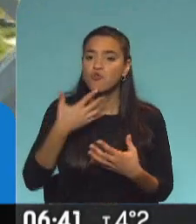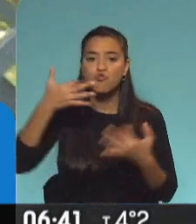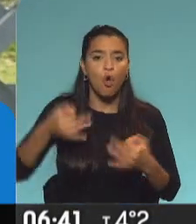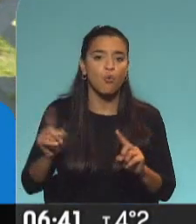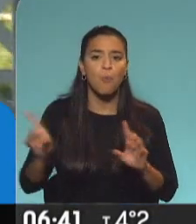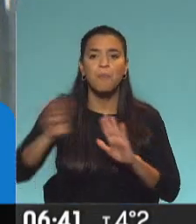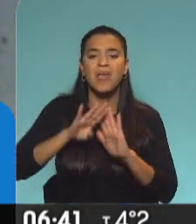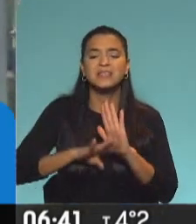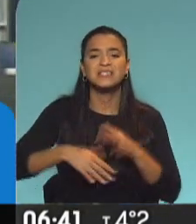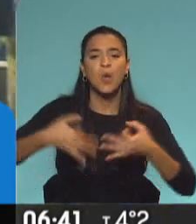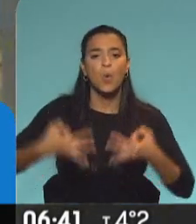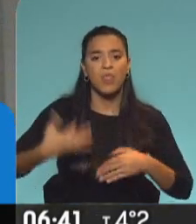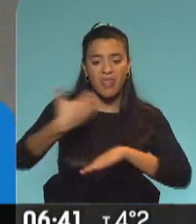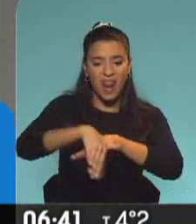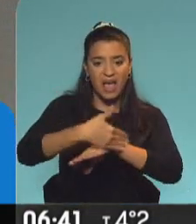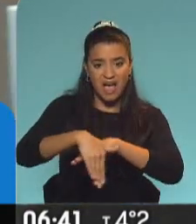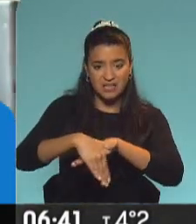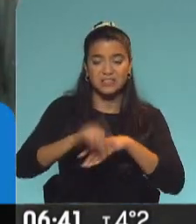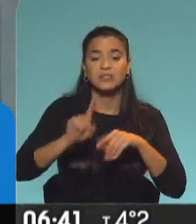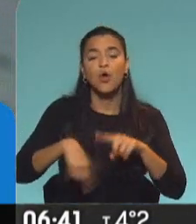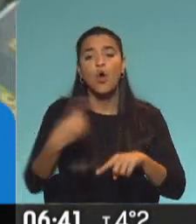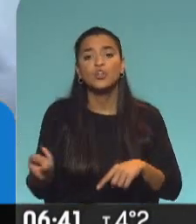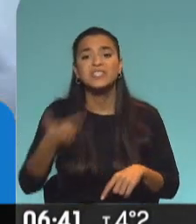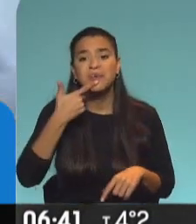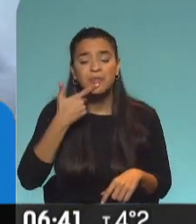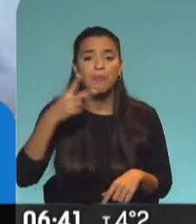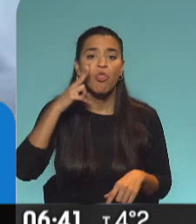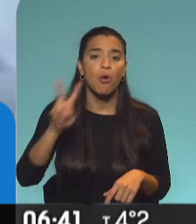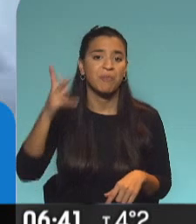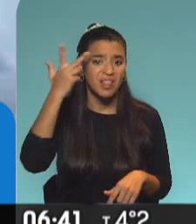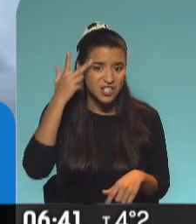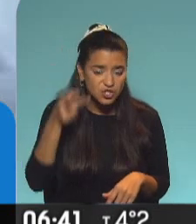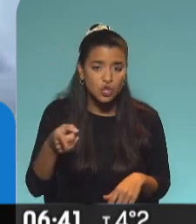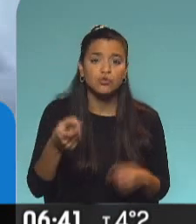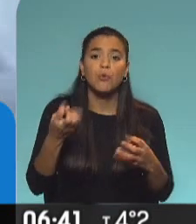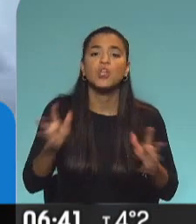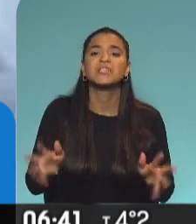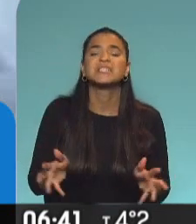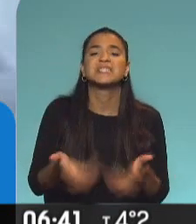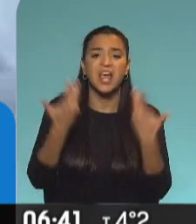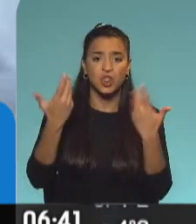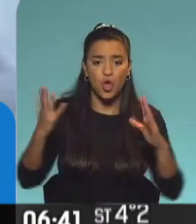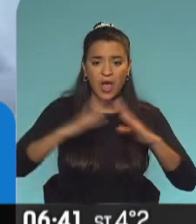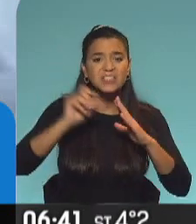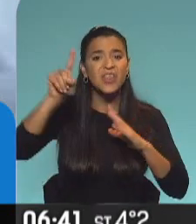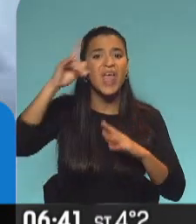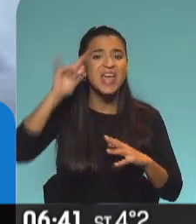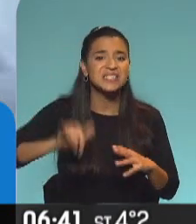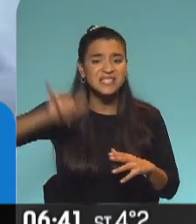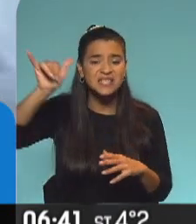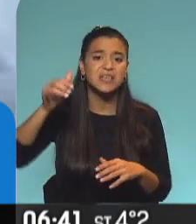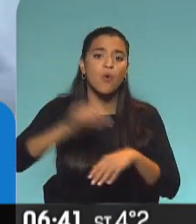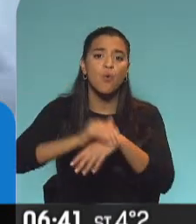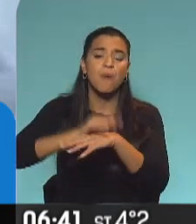normas de seguridad en la vía pública y otra de septiembre de 2018 por un incendio en una casa de ezeiza producto de